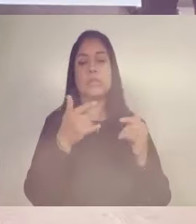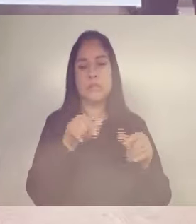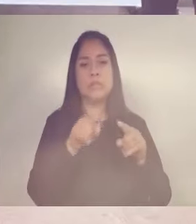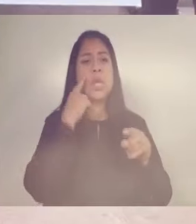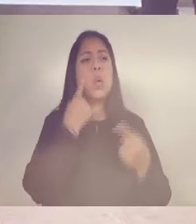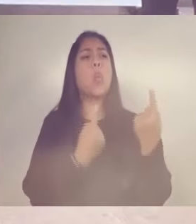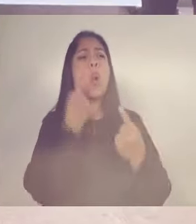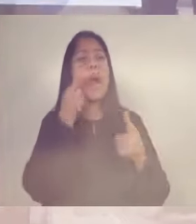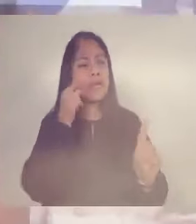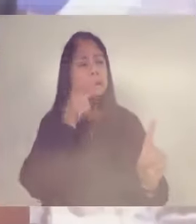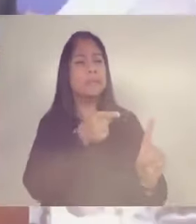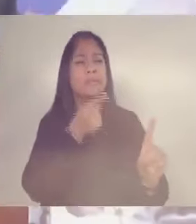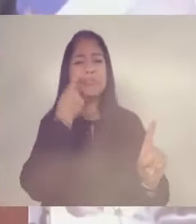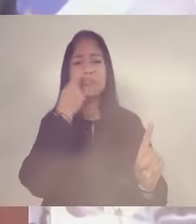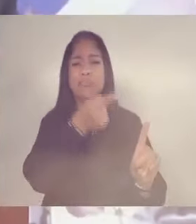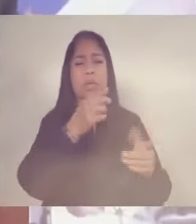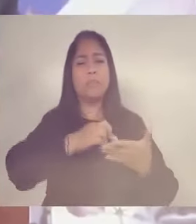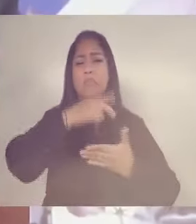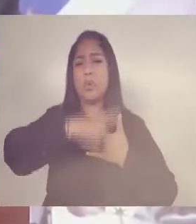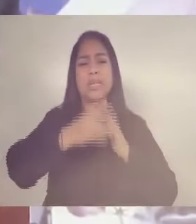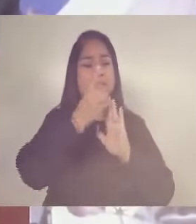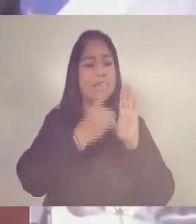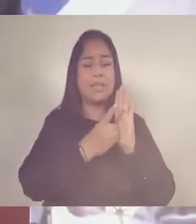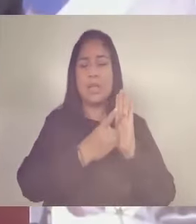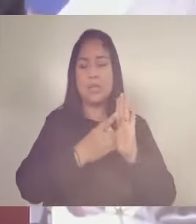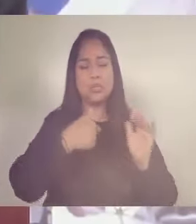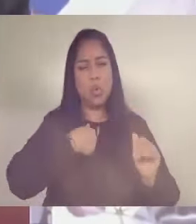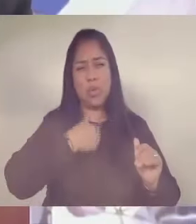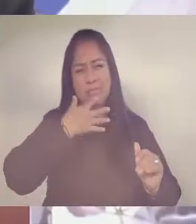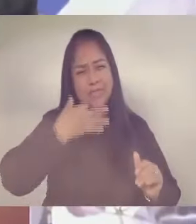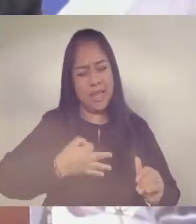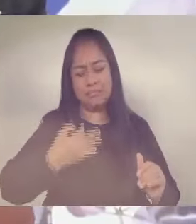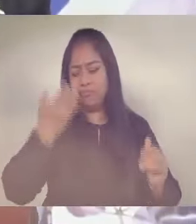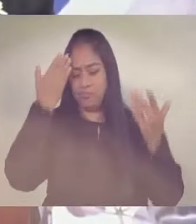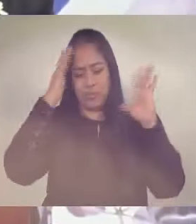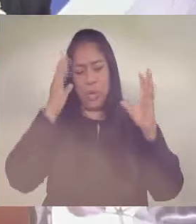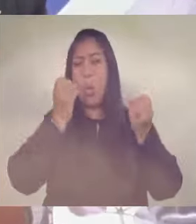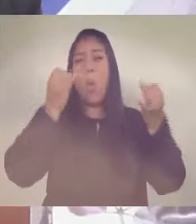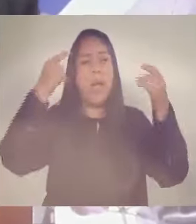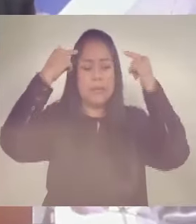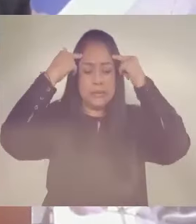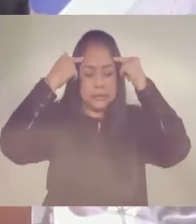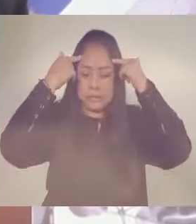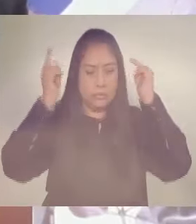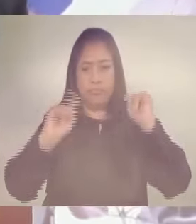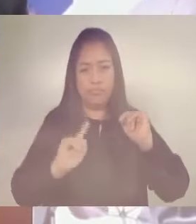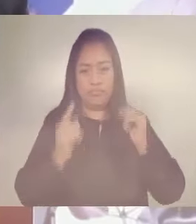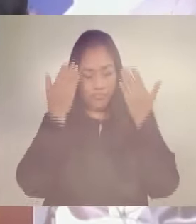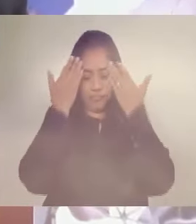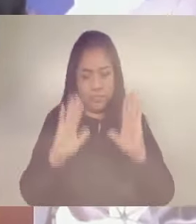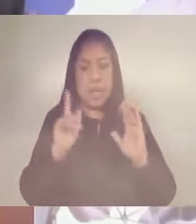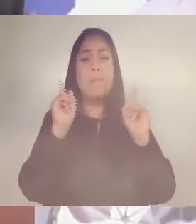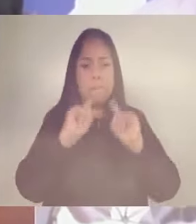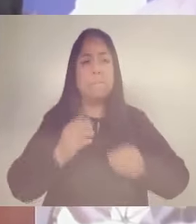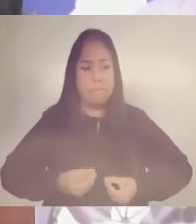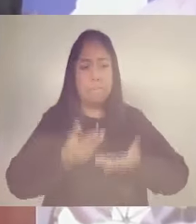puentes específicamente estén metidos en proyectos de decreto, honestamente no tengo ese dato en la cabeza, con mucho gusto se lo puedo facilitar. Es